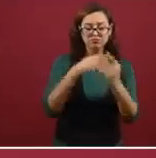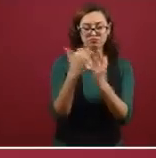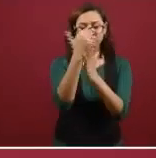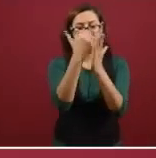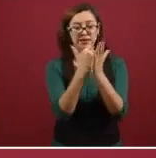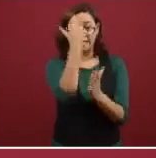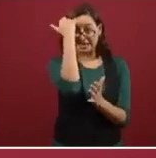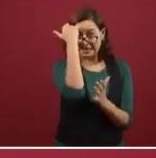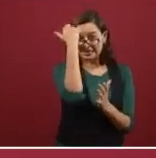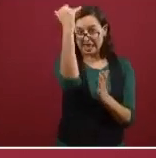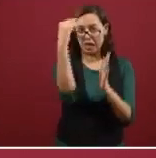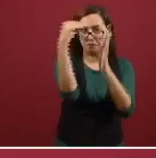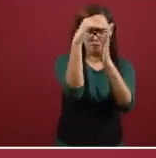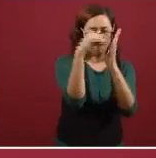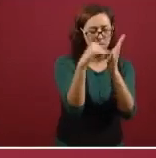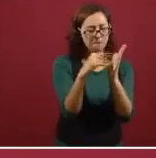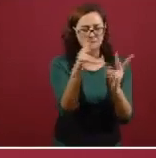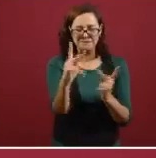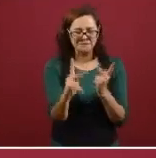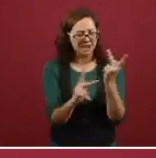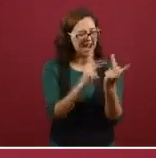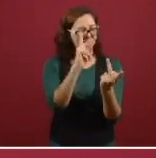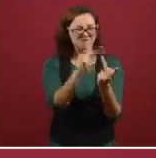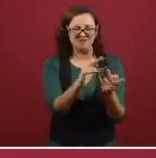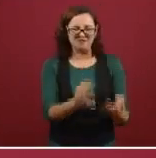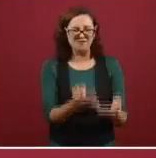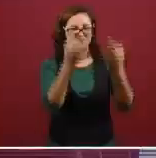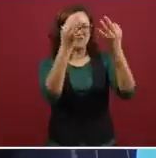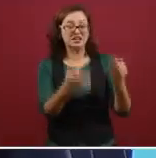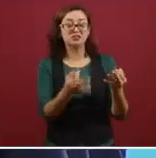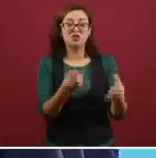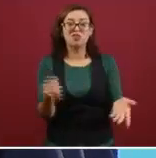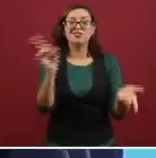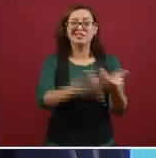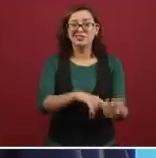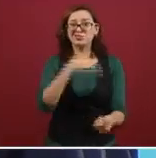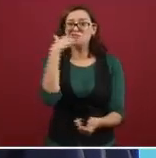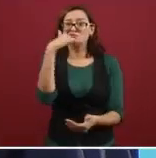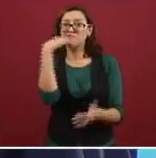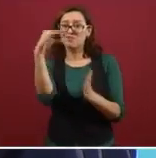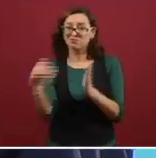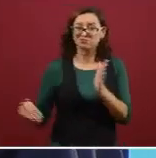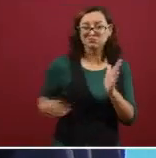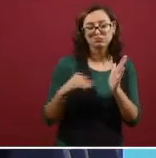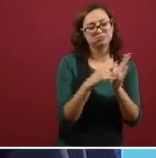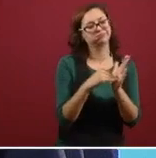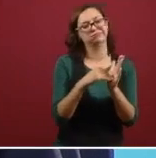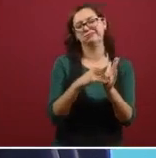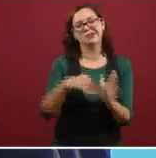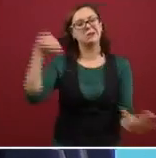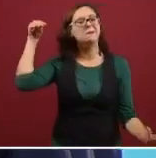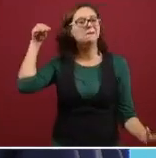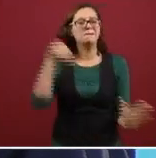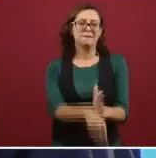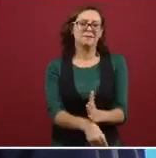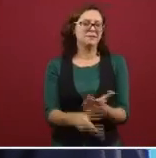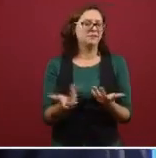no funcionaría con el componente de corrupción que prevalecía en